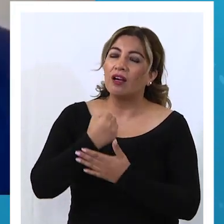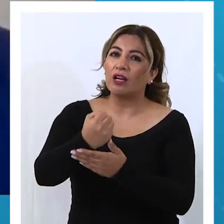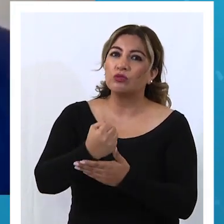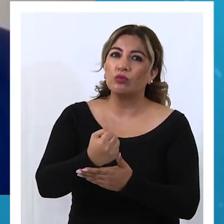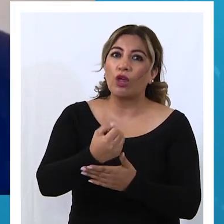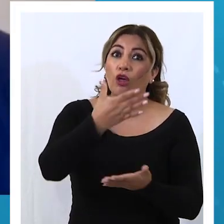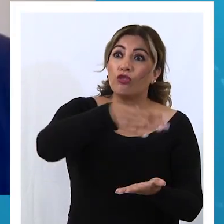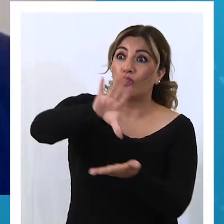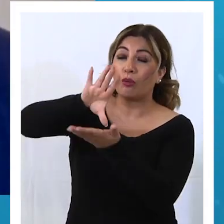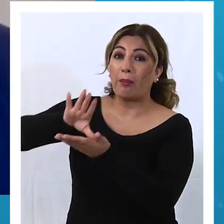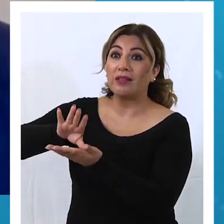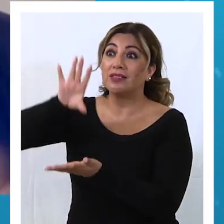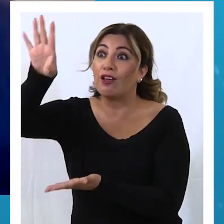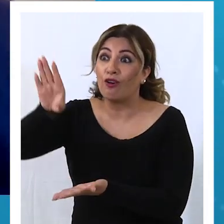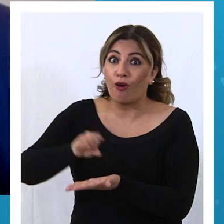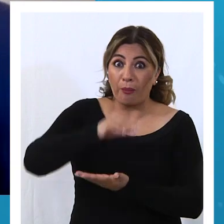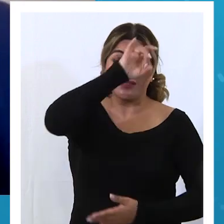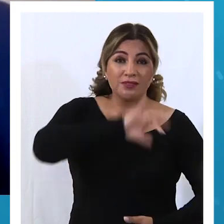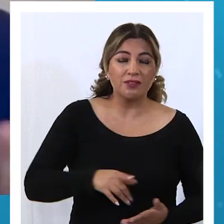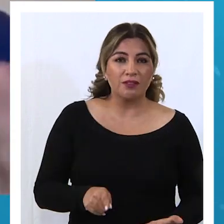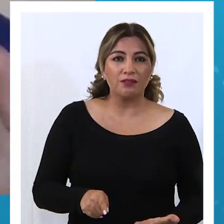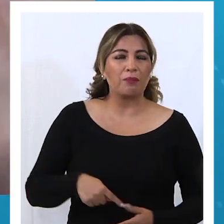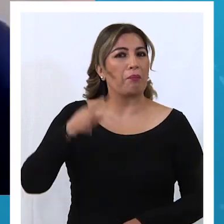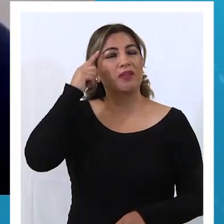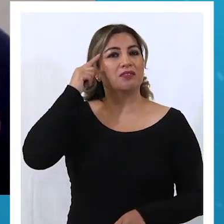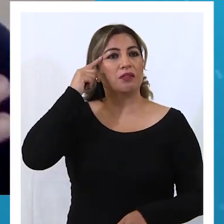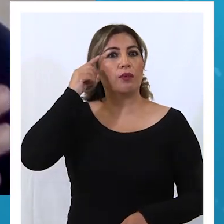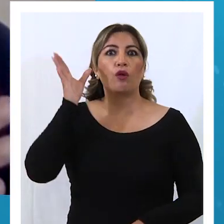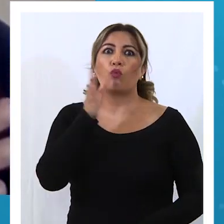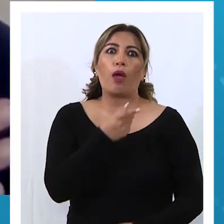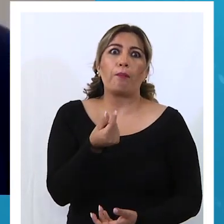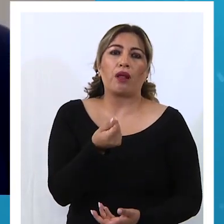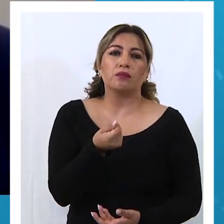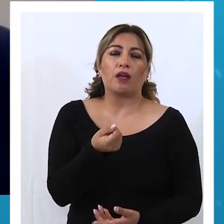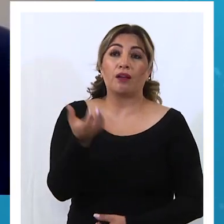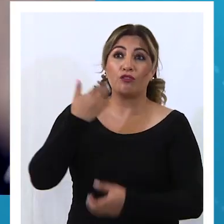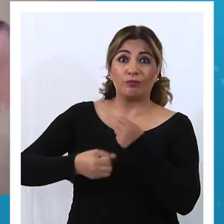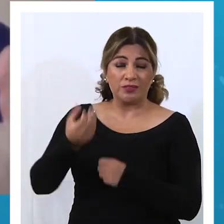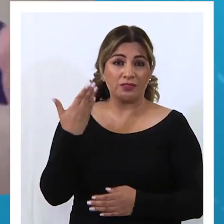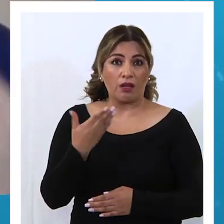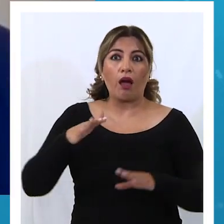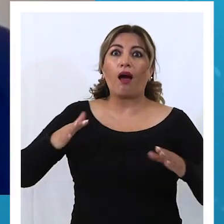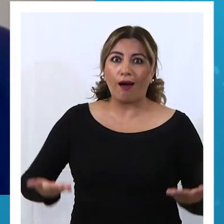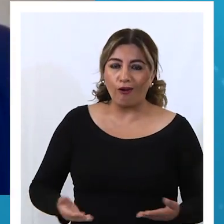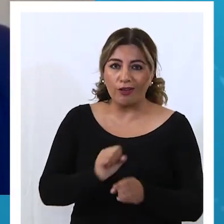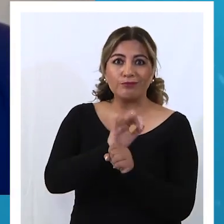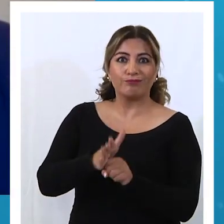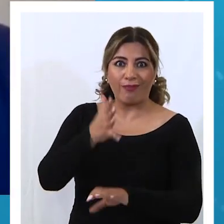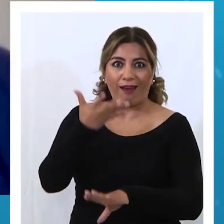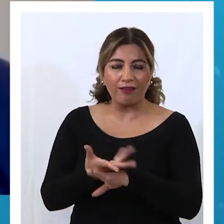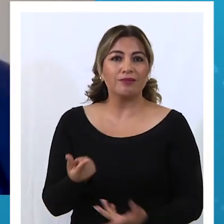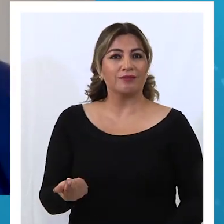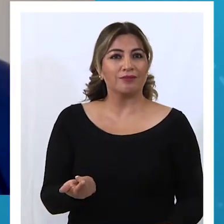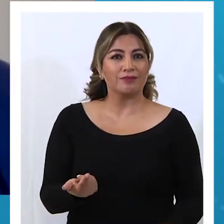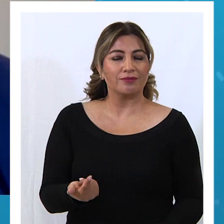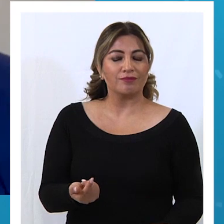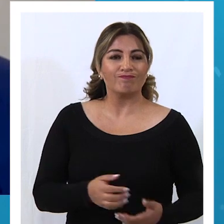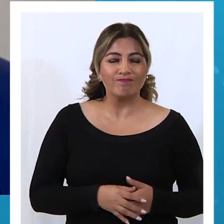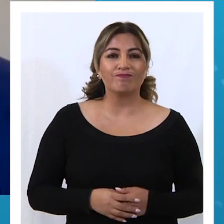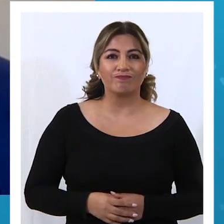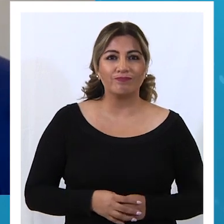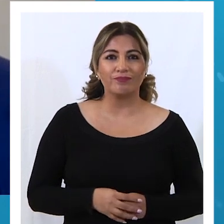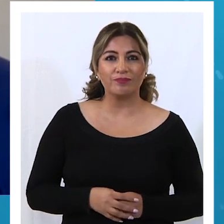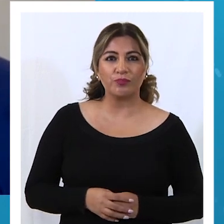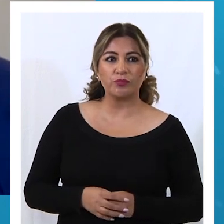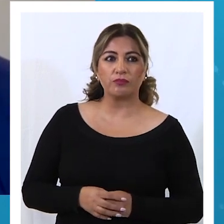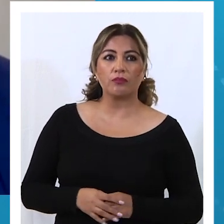otros países tienen que funcionar bajo presión? Porque lo que parecía que no había dinero para el estallido social, parece que ahora sí lo hay. Mira,